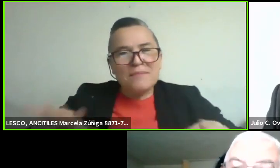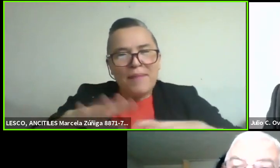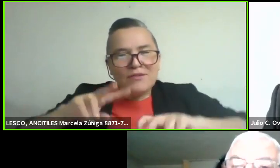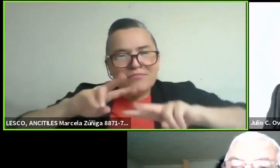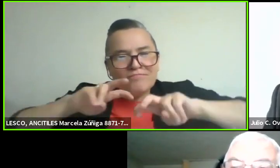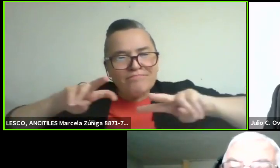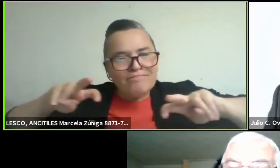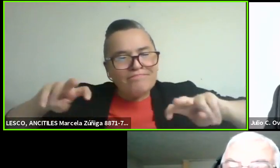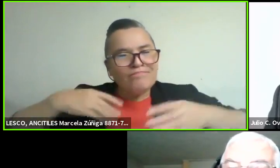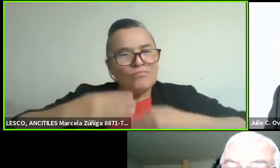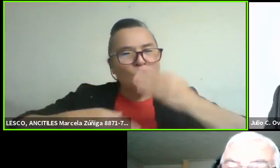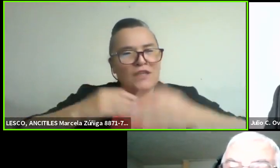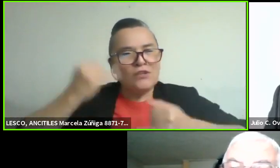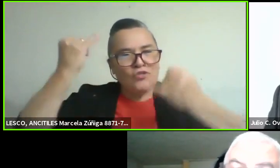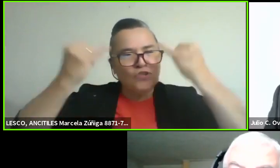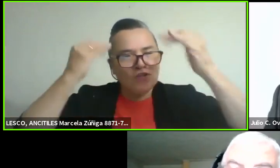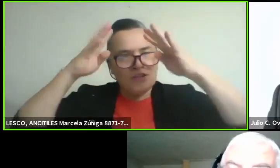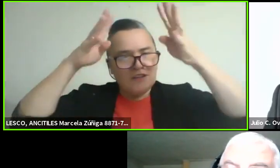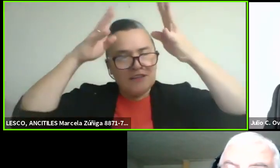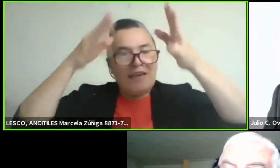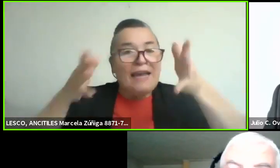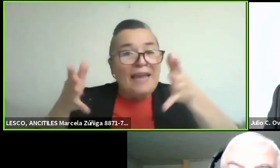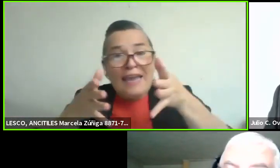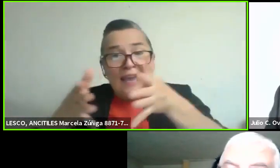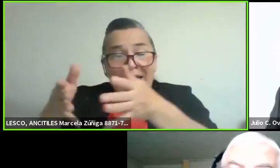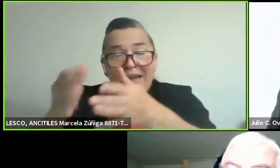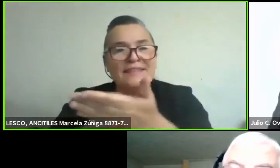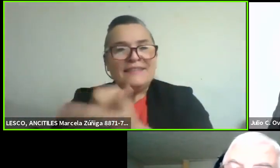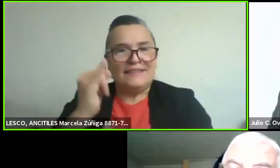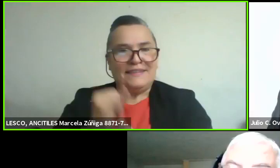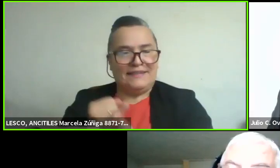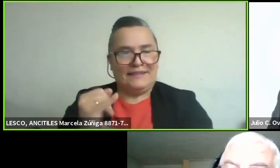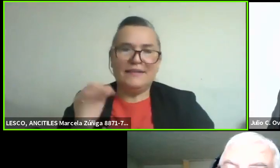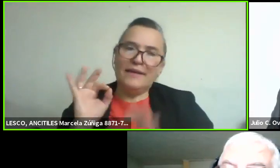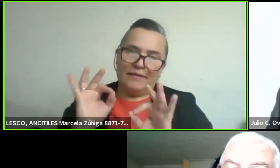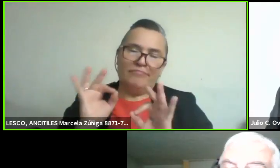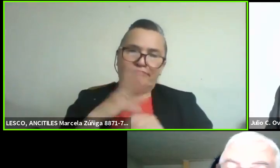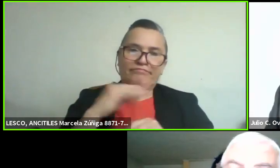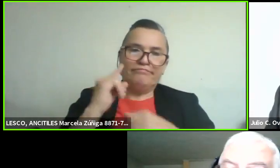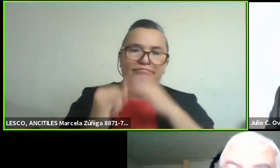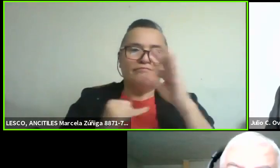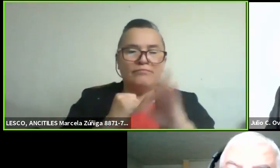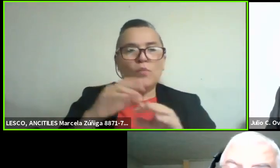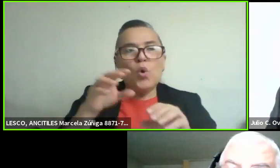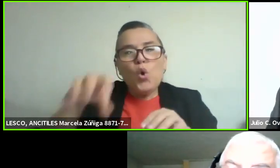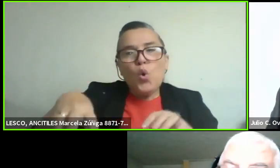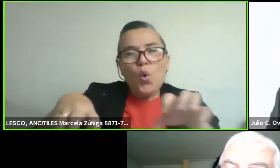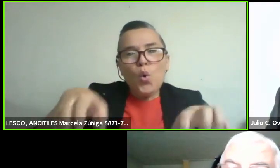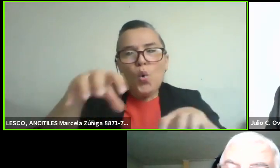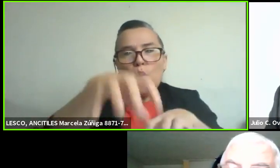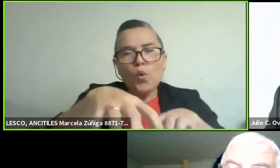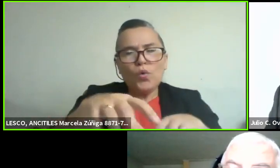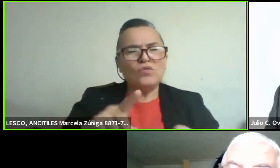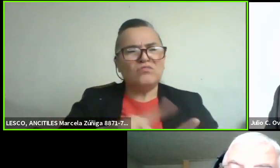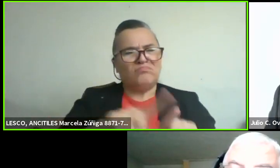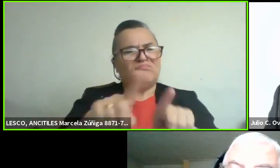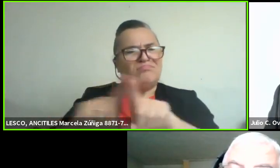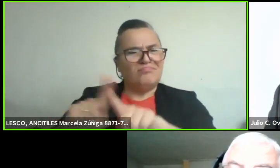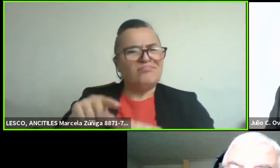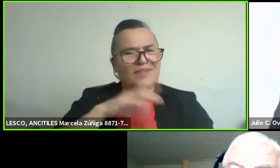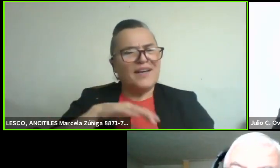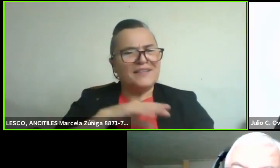creativos que llevan a la investigación pero por supuesto este tipo de núcleos pueden tener muchas características